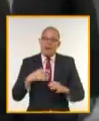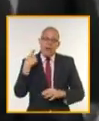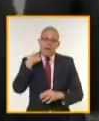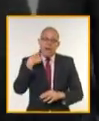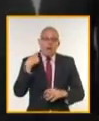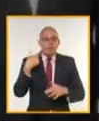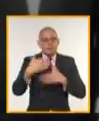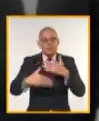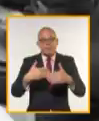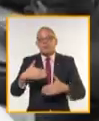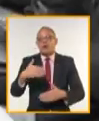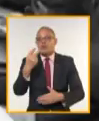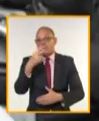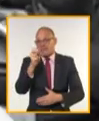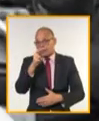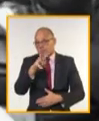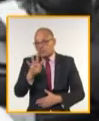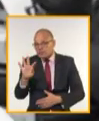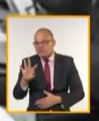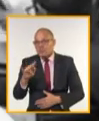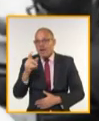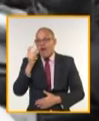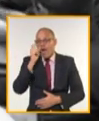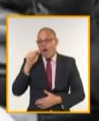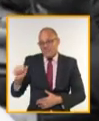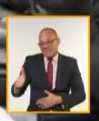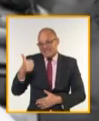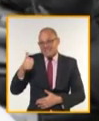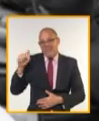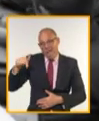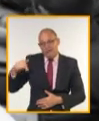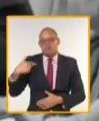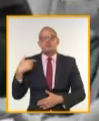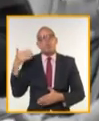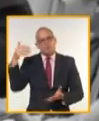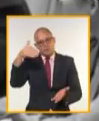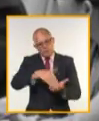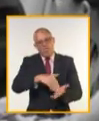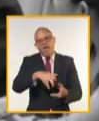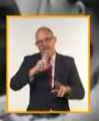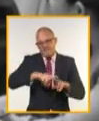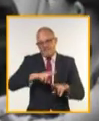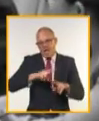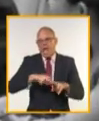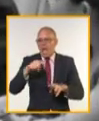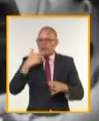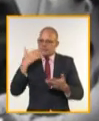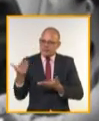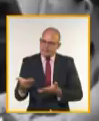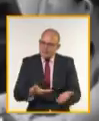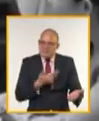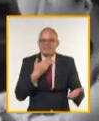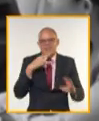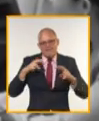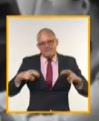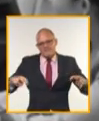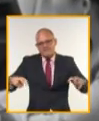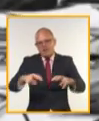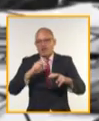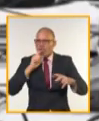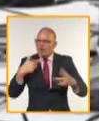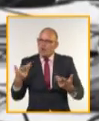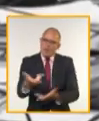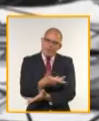Xi Jinping fue recibido en La Habana y junto al general de ejército Raúl Castro Ruz definió la proyección de los nexos en una nueva